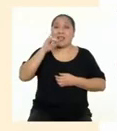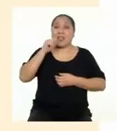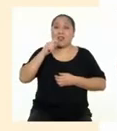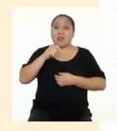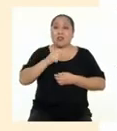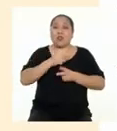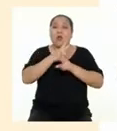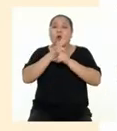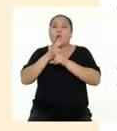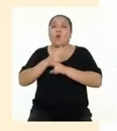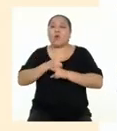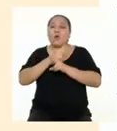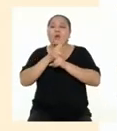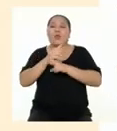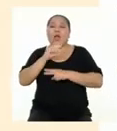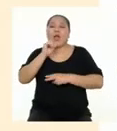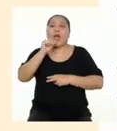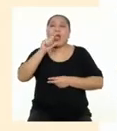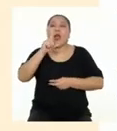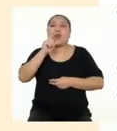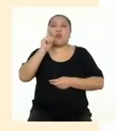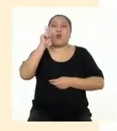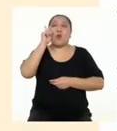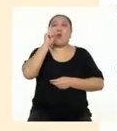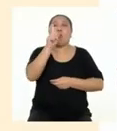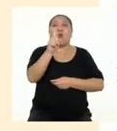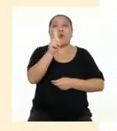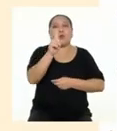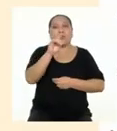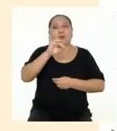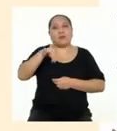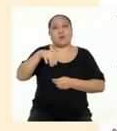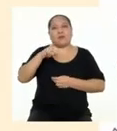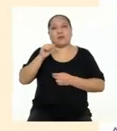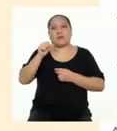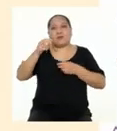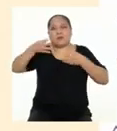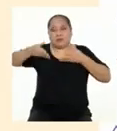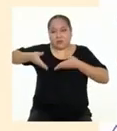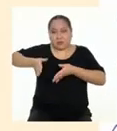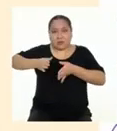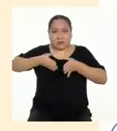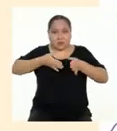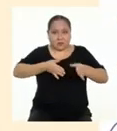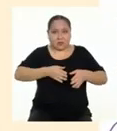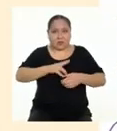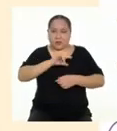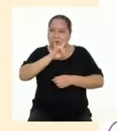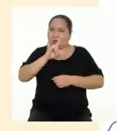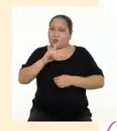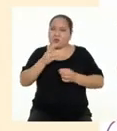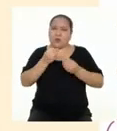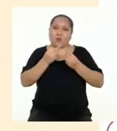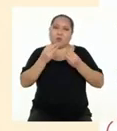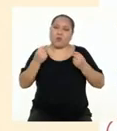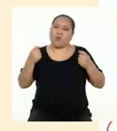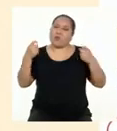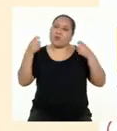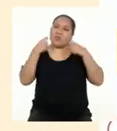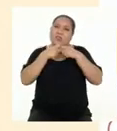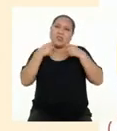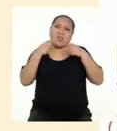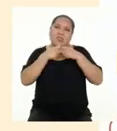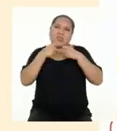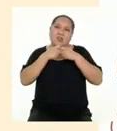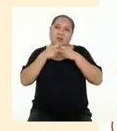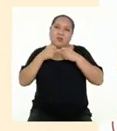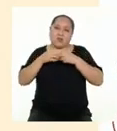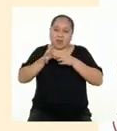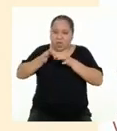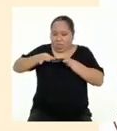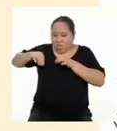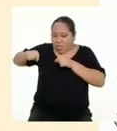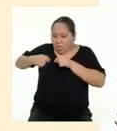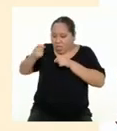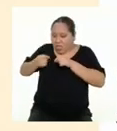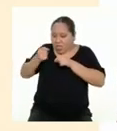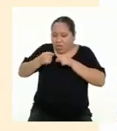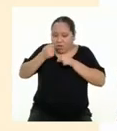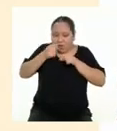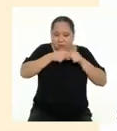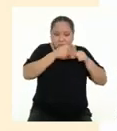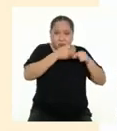de algodón que se usa para un solo jean. También se usa mucha energía eléctrica para hacerle los